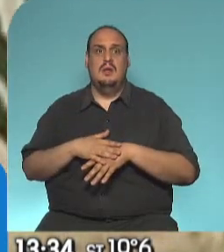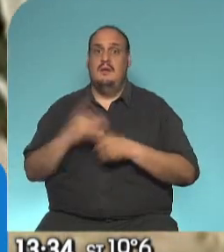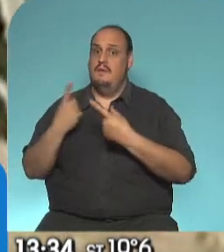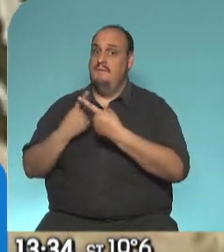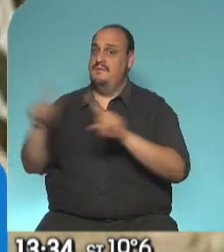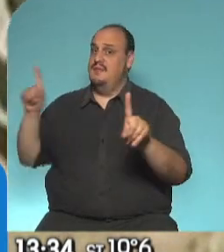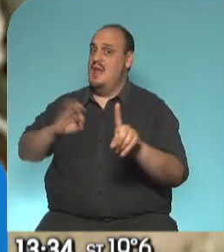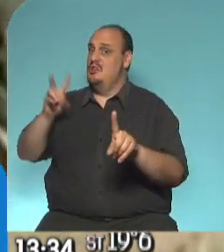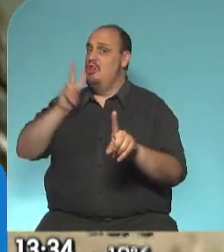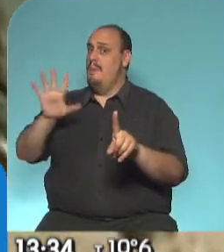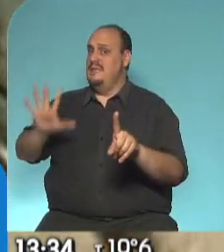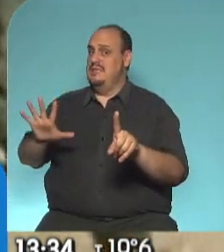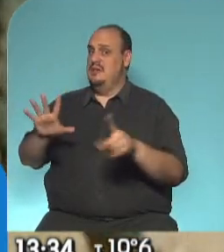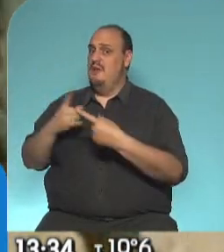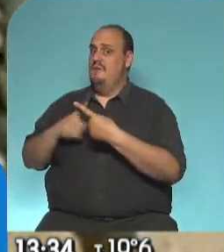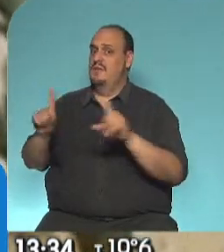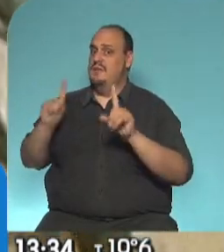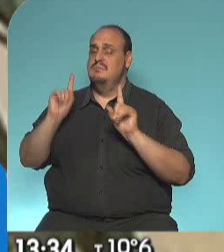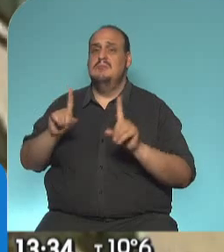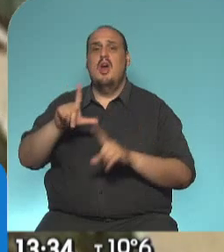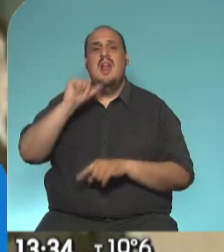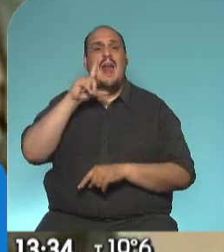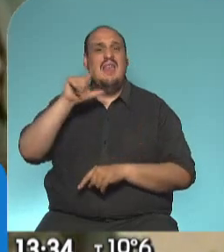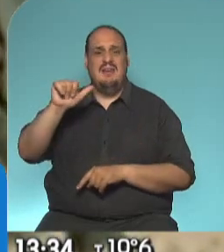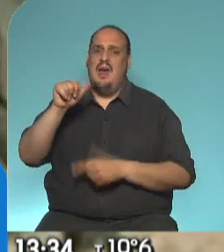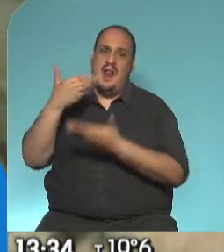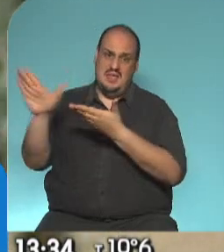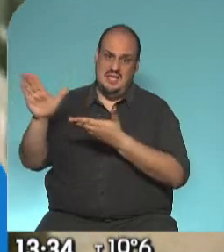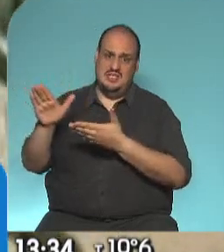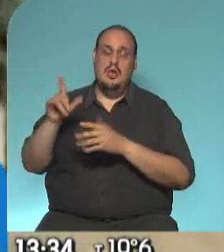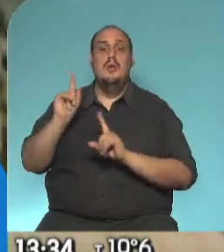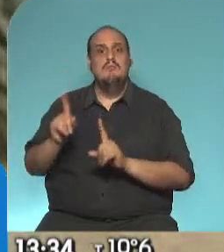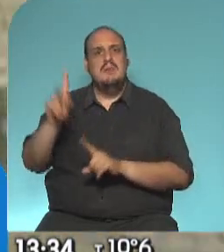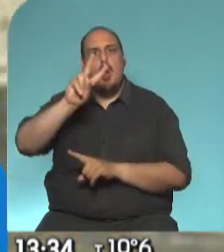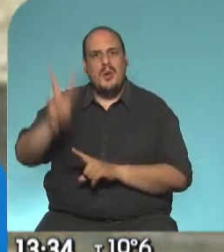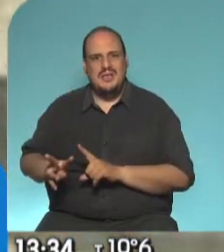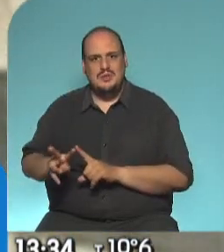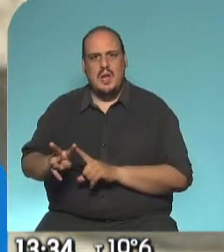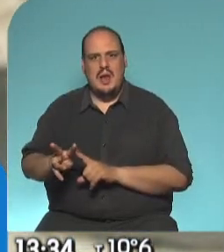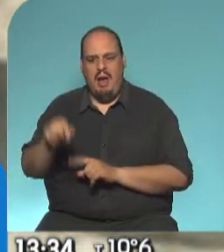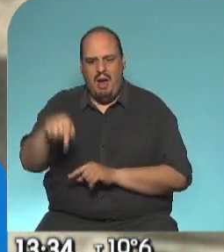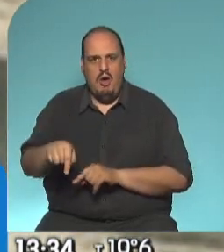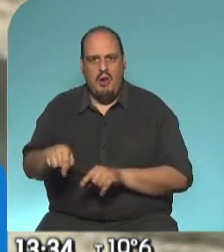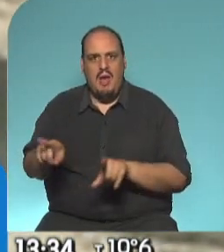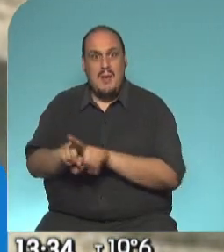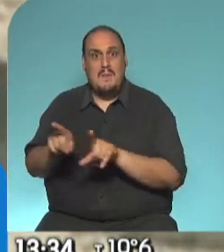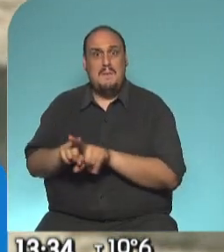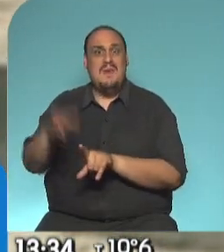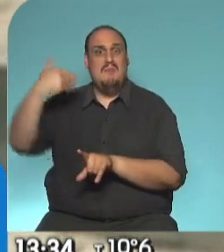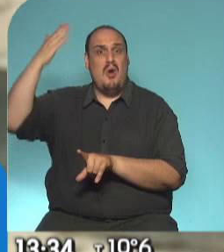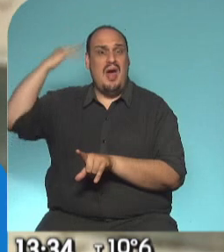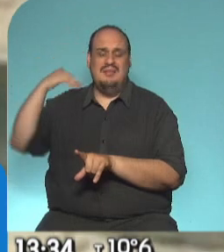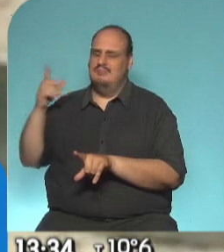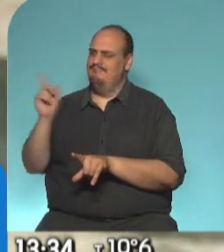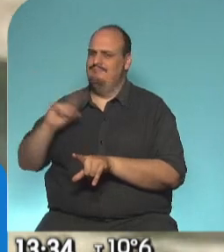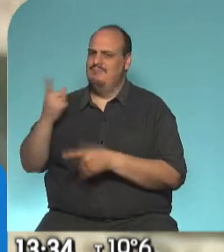es la del rechazo de laica, no la propia Venezuela no es la misma de la que era en aquel momento. Y te